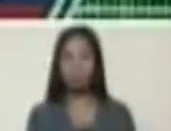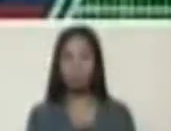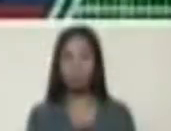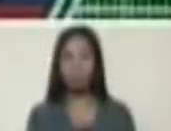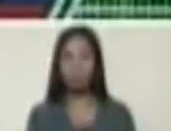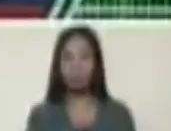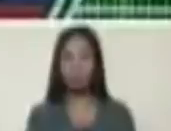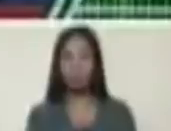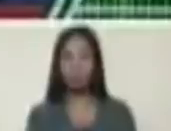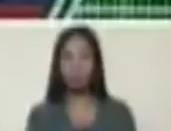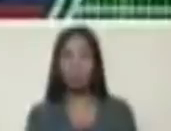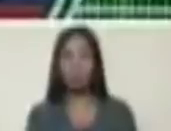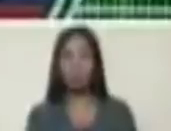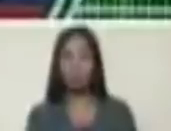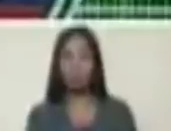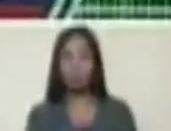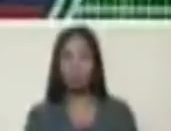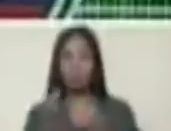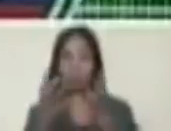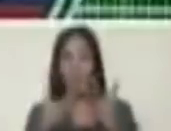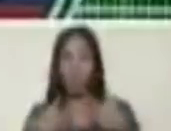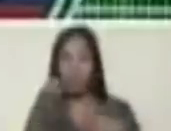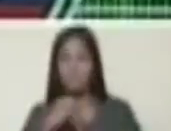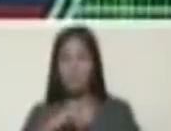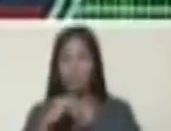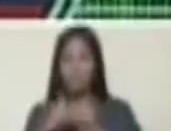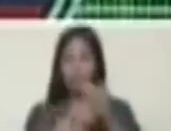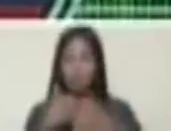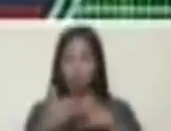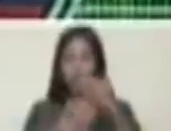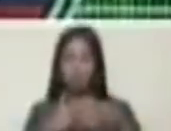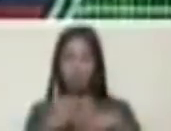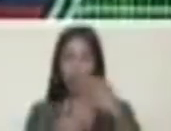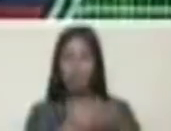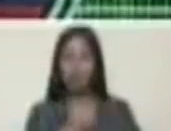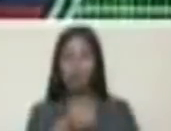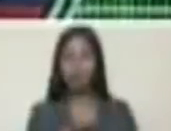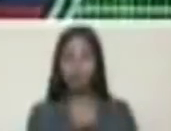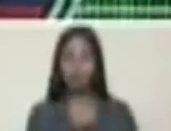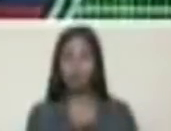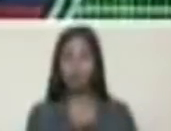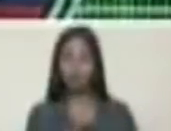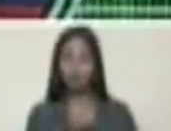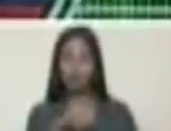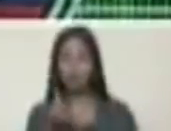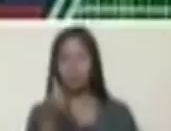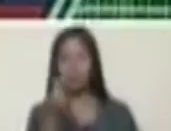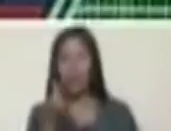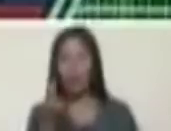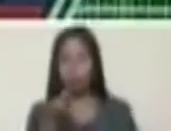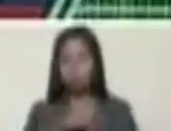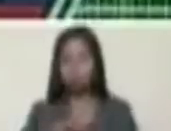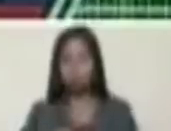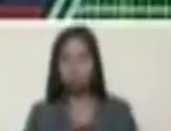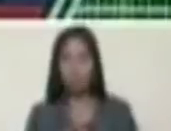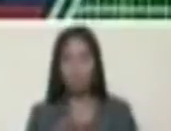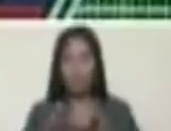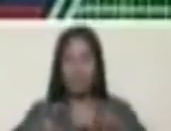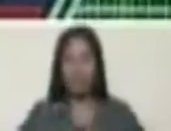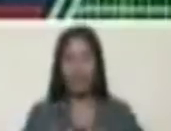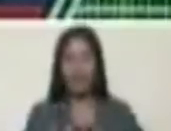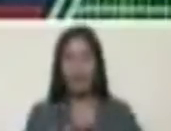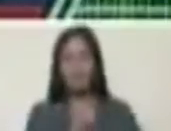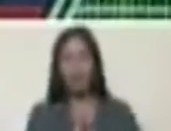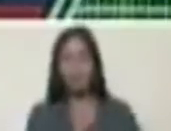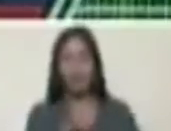administrativa vayamos paso a paso entregando este dinero necesario para que nazca esta